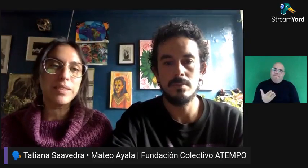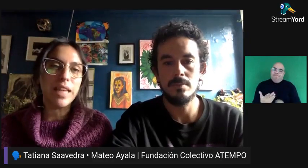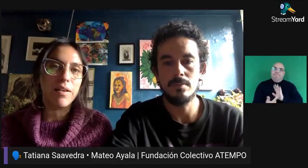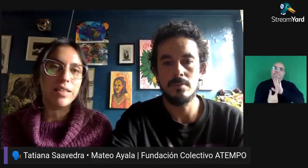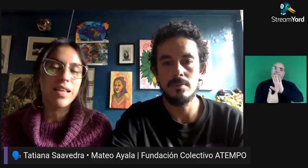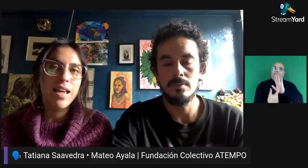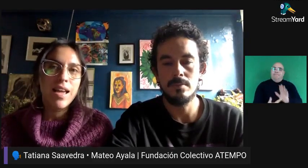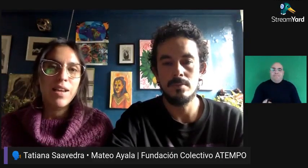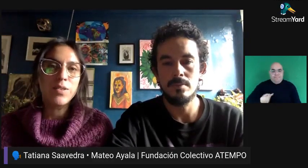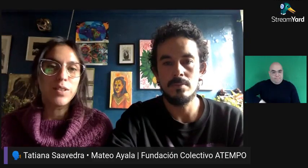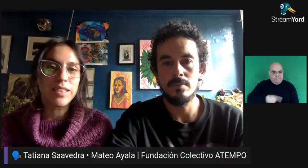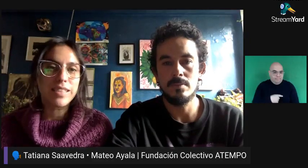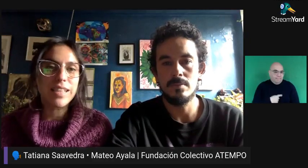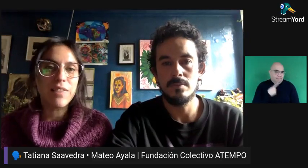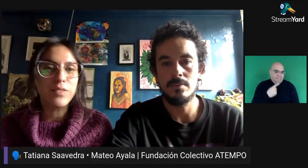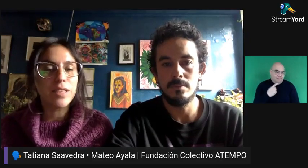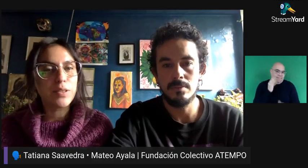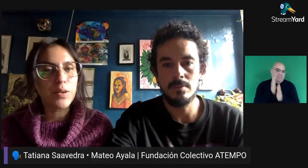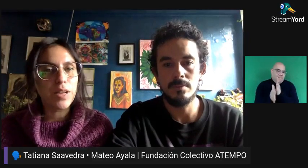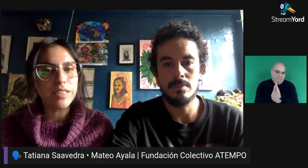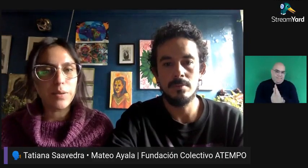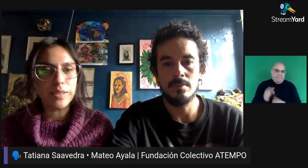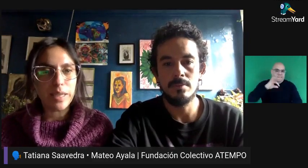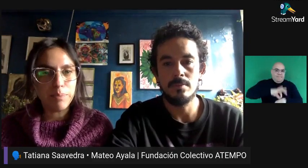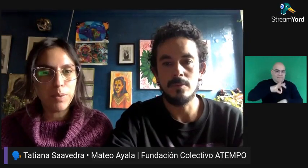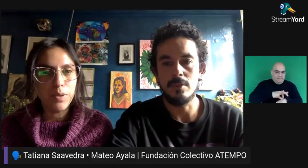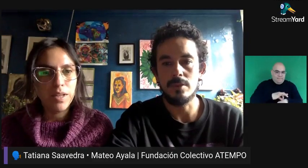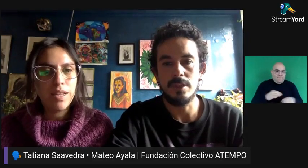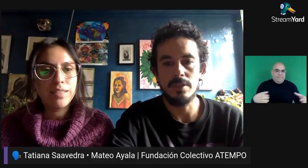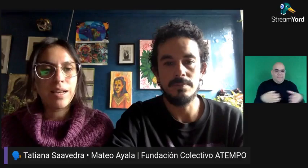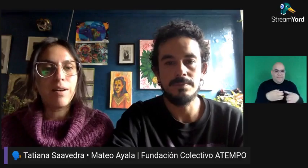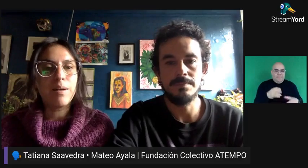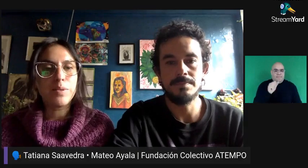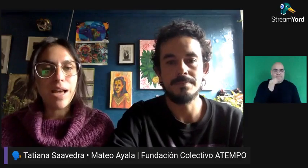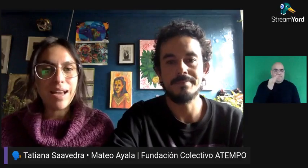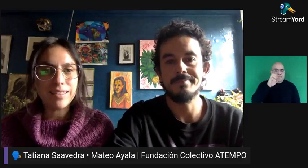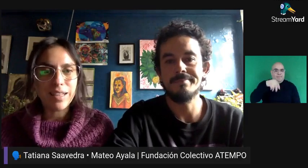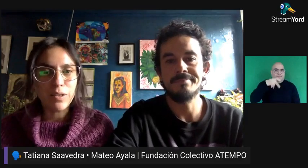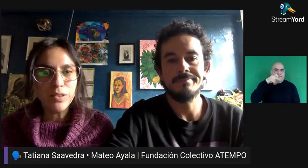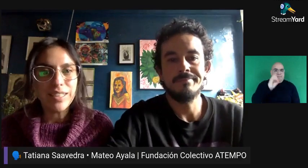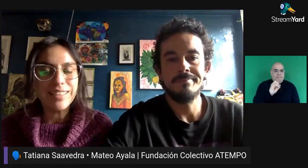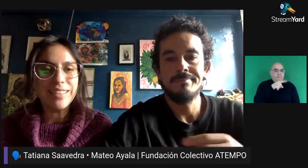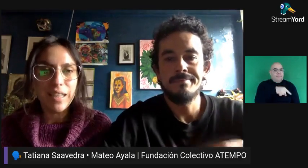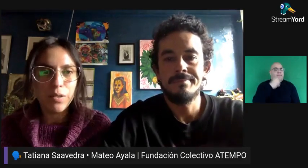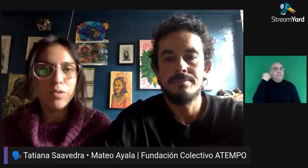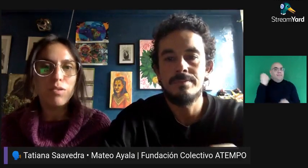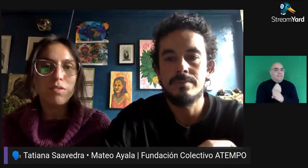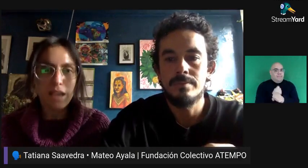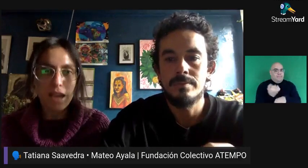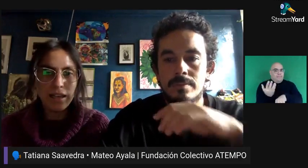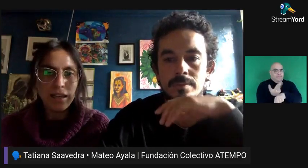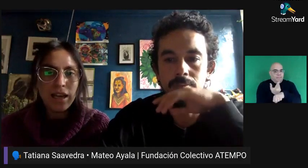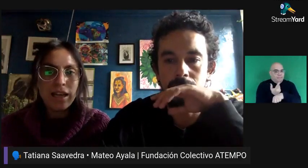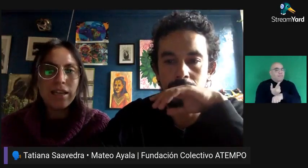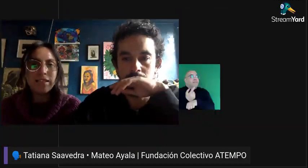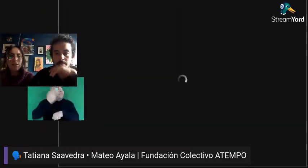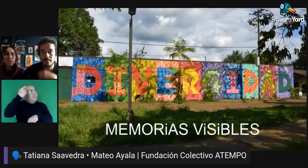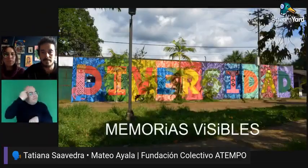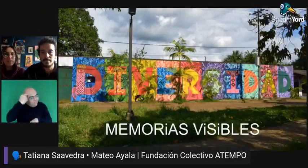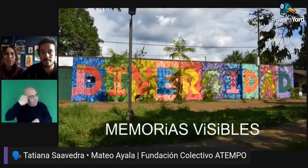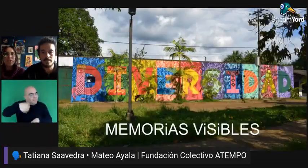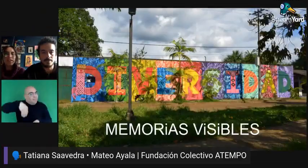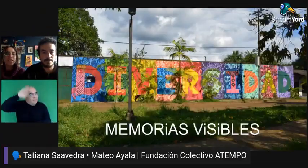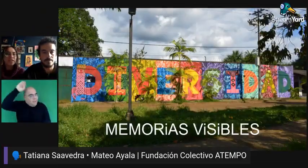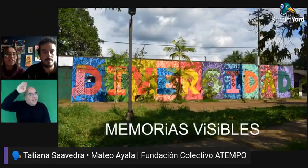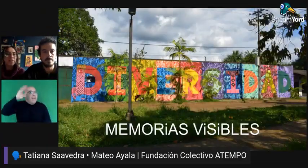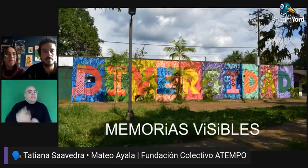Como comentabas, nosotras desde la Fundación Colectiva Tempo trabajamos arte con sentido social y desde